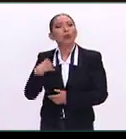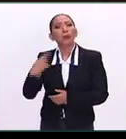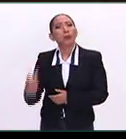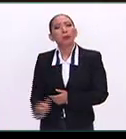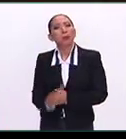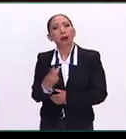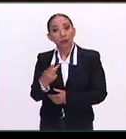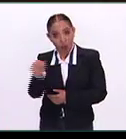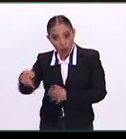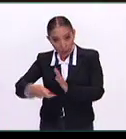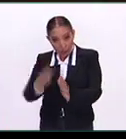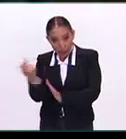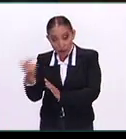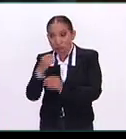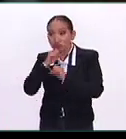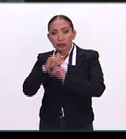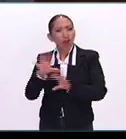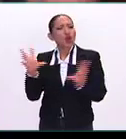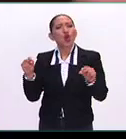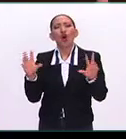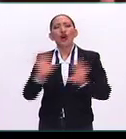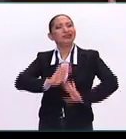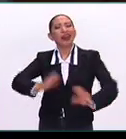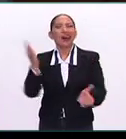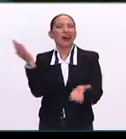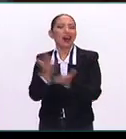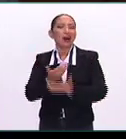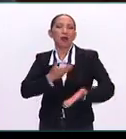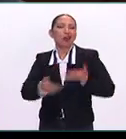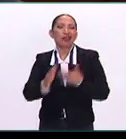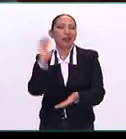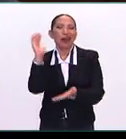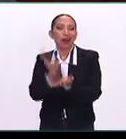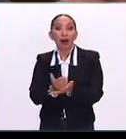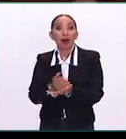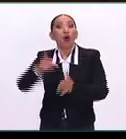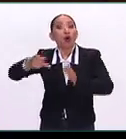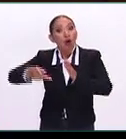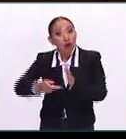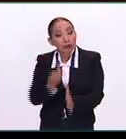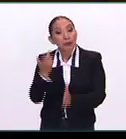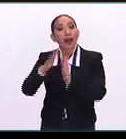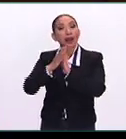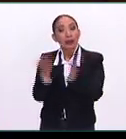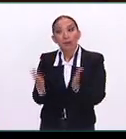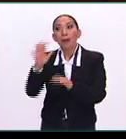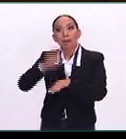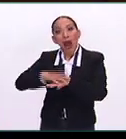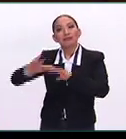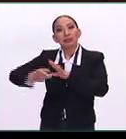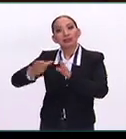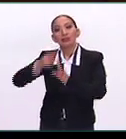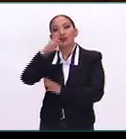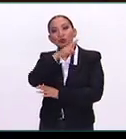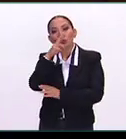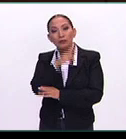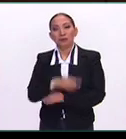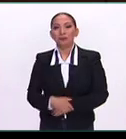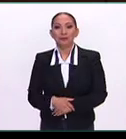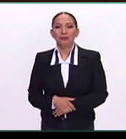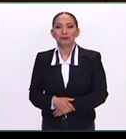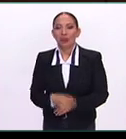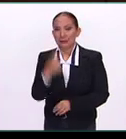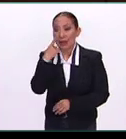pregunto, ¿y lo van a volver a publicar? No, dice, eso ya no está de moda. Y salió, tengo ahí ejemplares de la nueva edición en ruso. Y